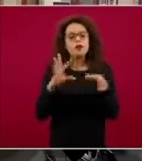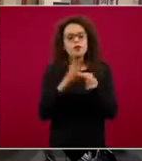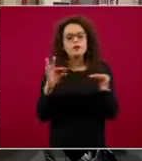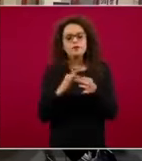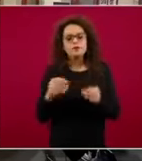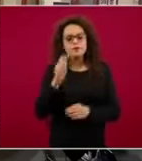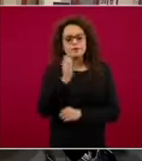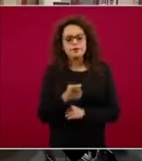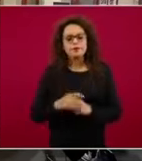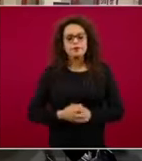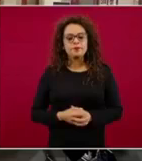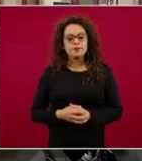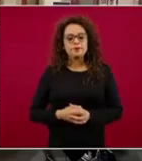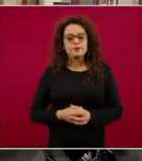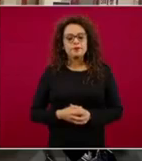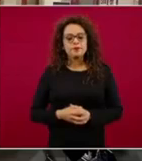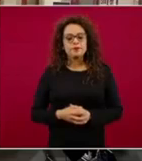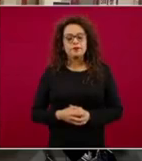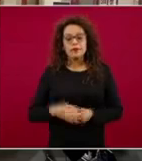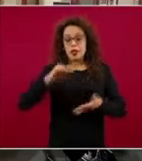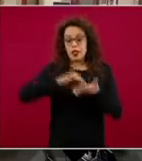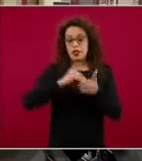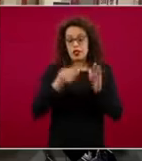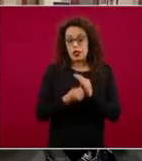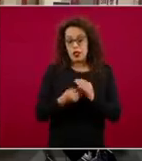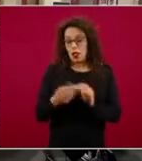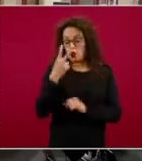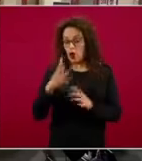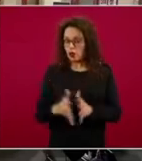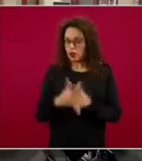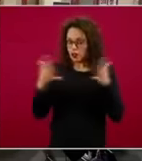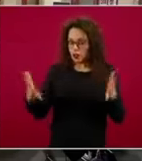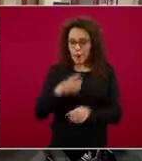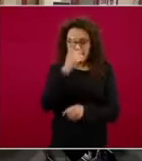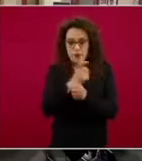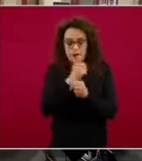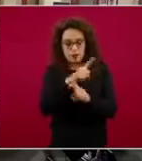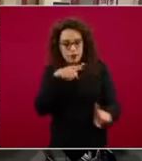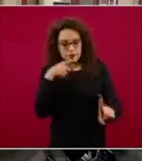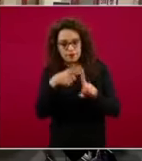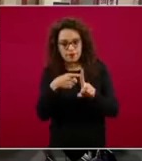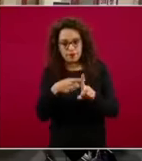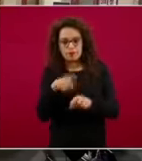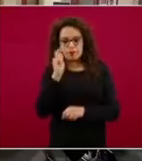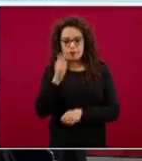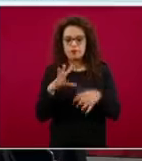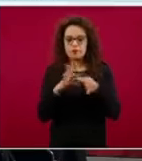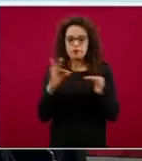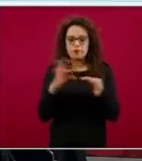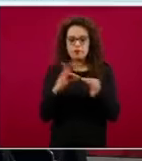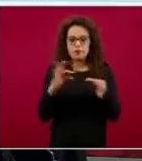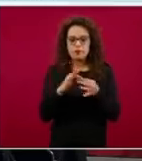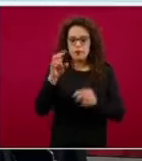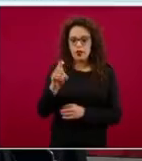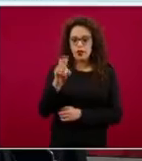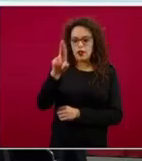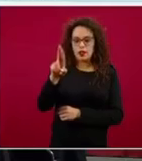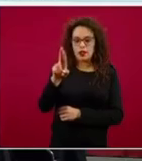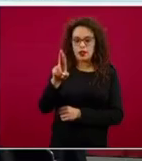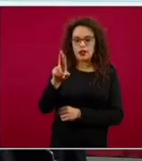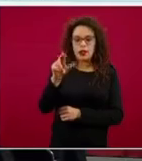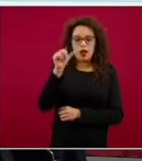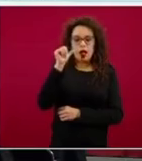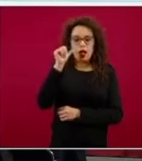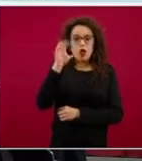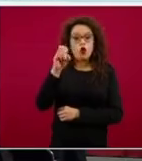de estas dos grandes estrategias. La primera estrategia es la que comentó el doctor Ricardo Cortés